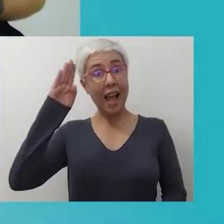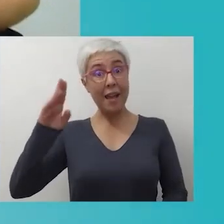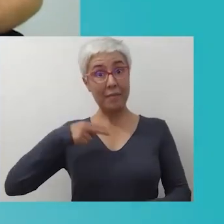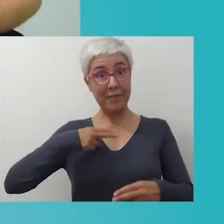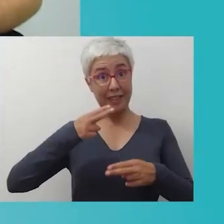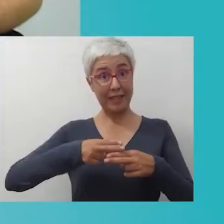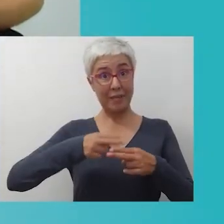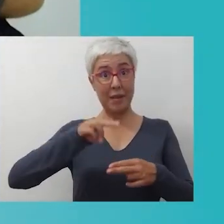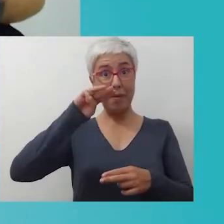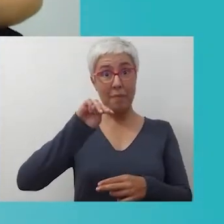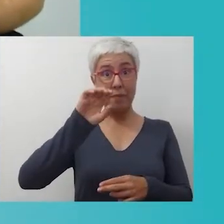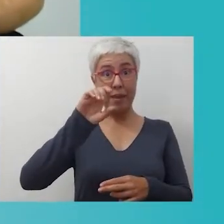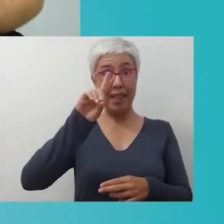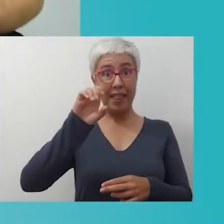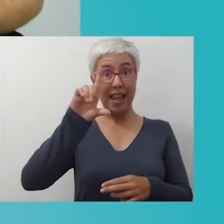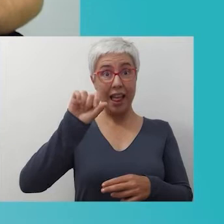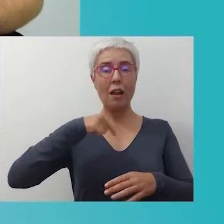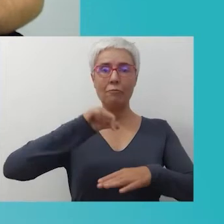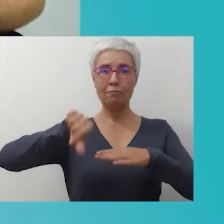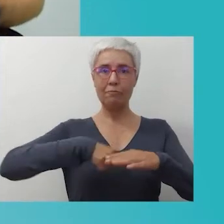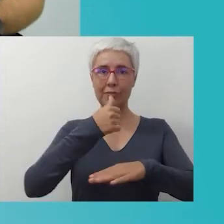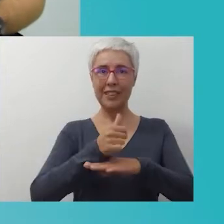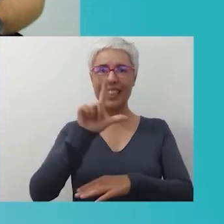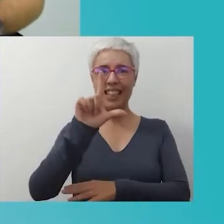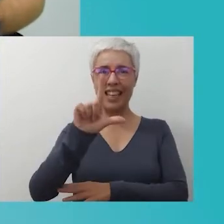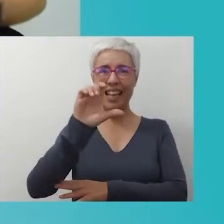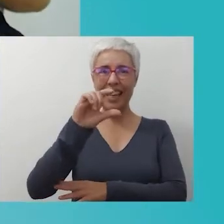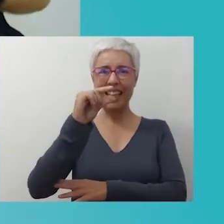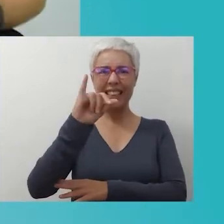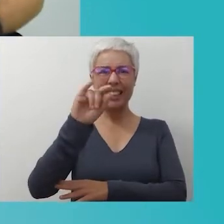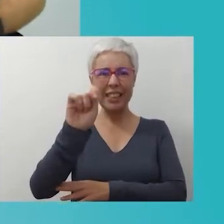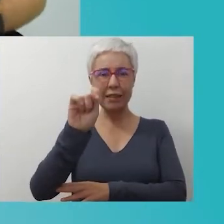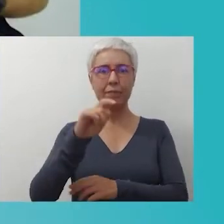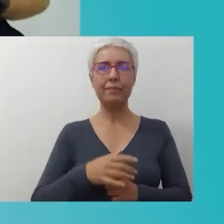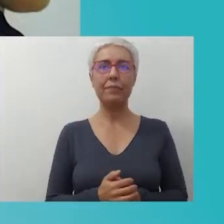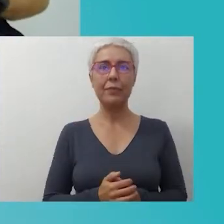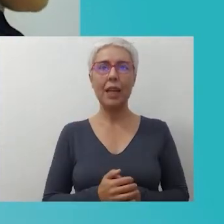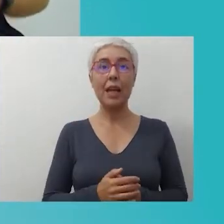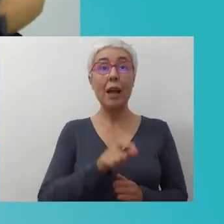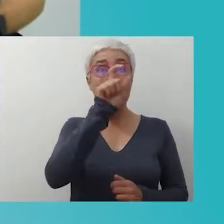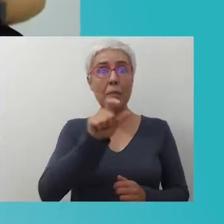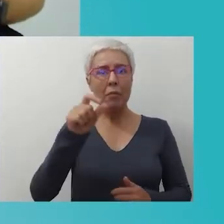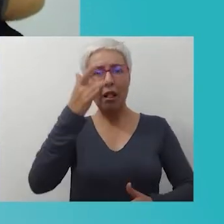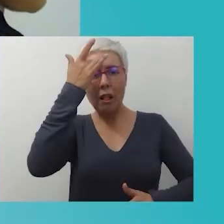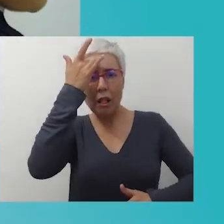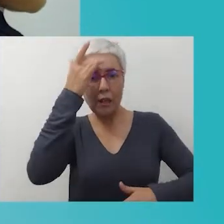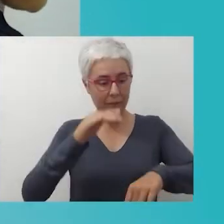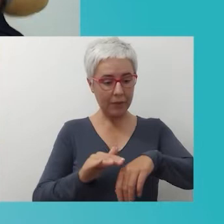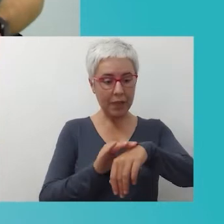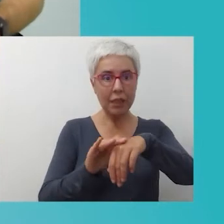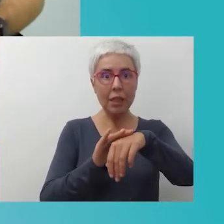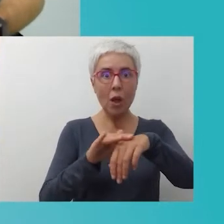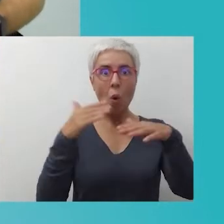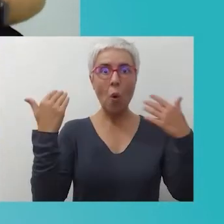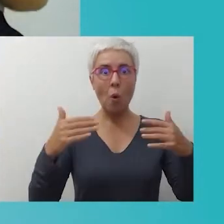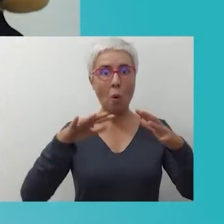Hi, I'm Alfonso Medela, co-founder and chief AI officer of Legit Health. Skin diseases are the fourth disease with the greatest impact